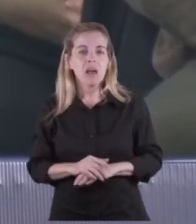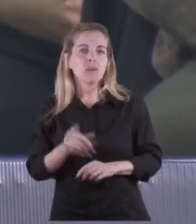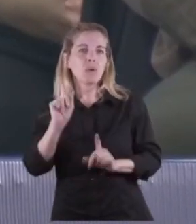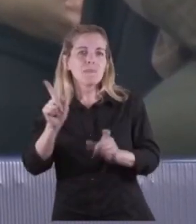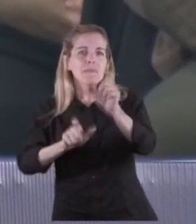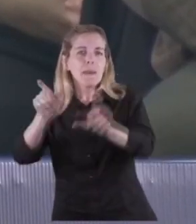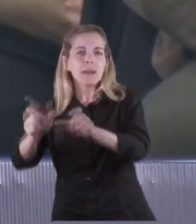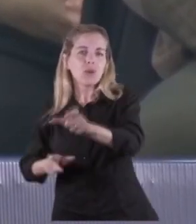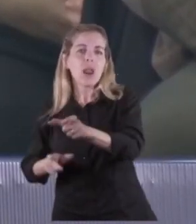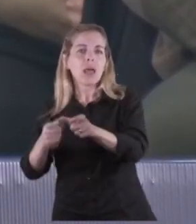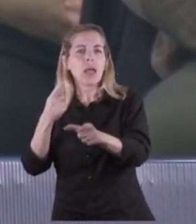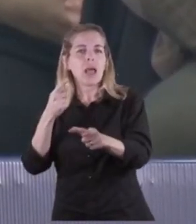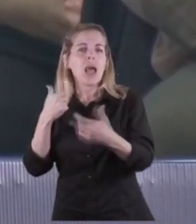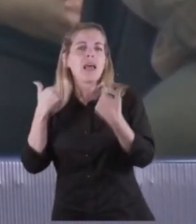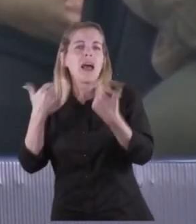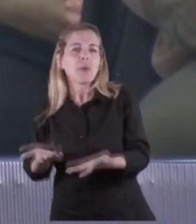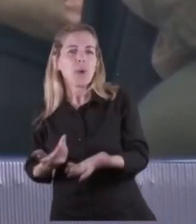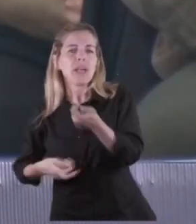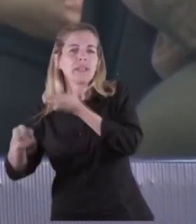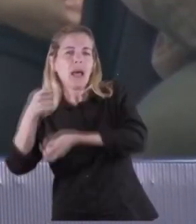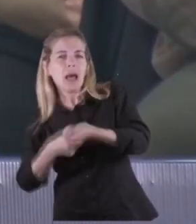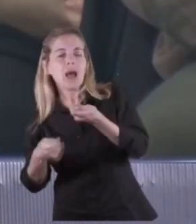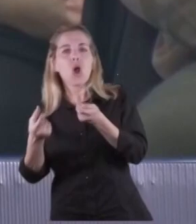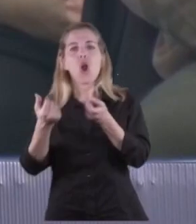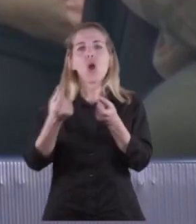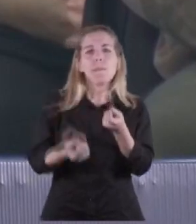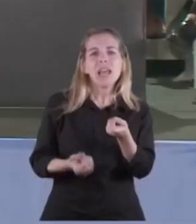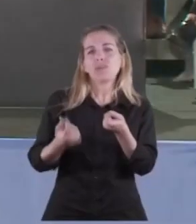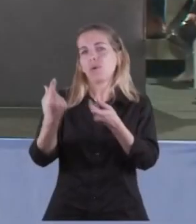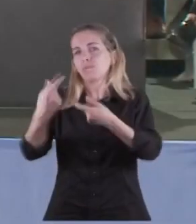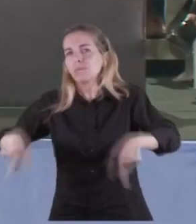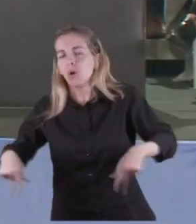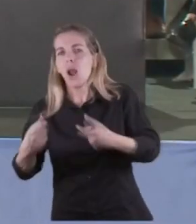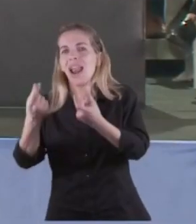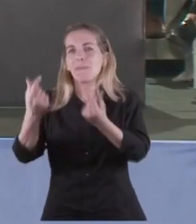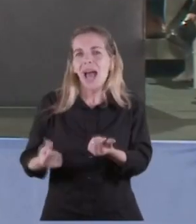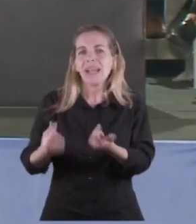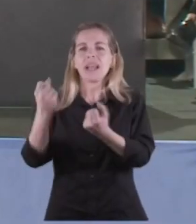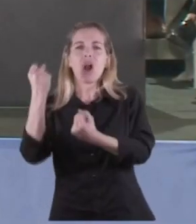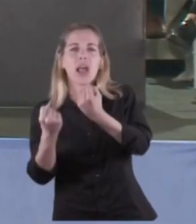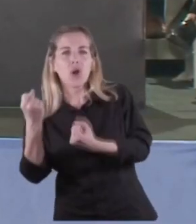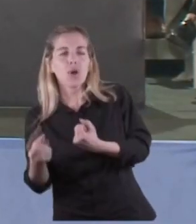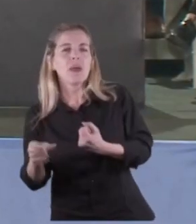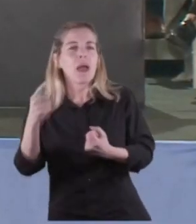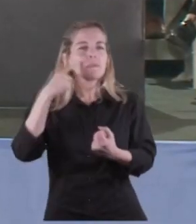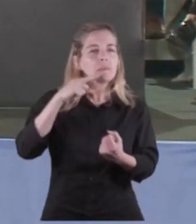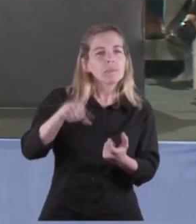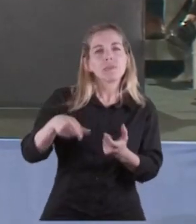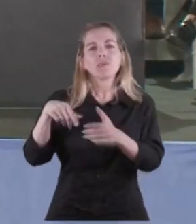especulan. Son los que especulan con los precios. Son los que hacen faltar